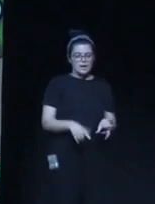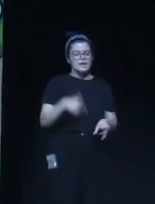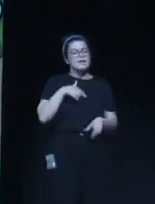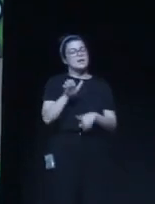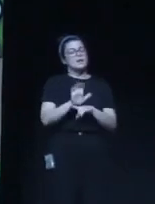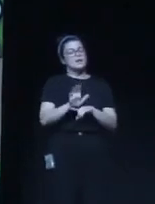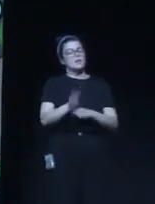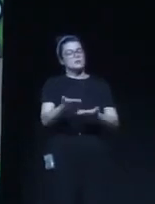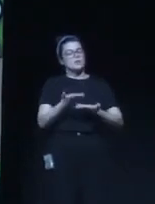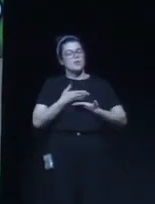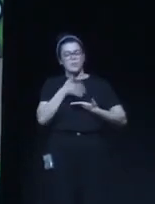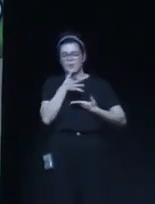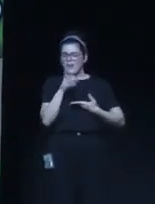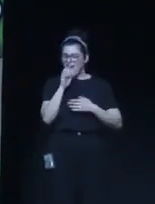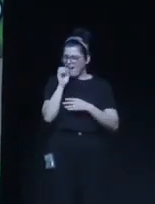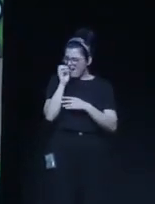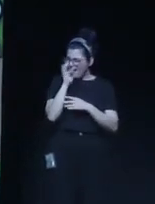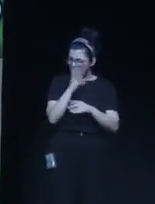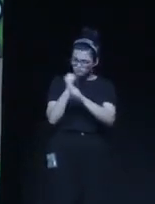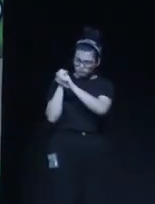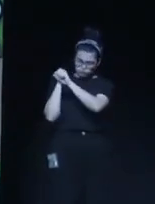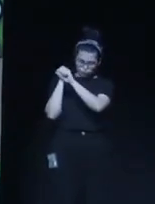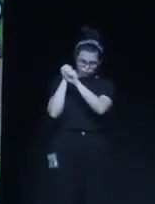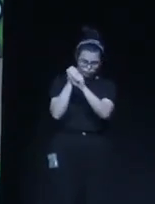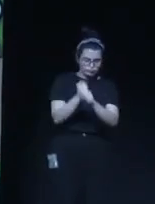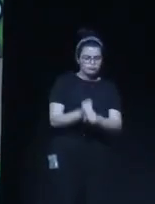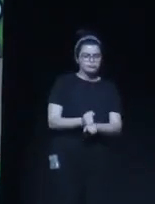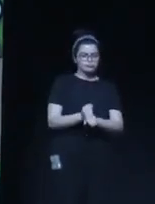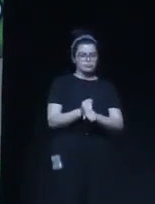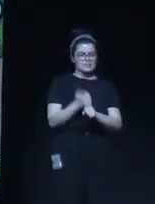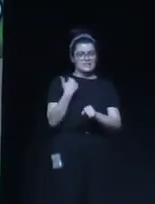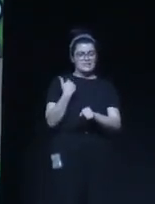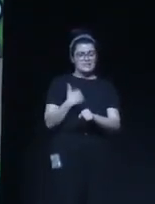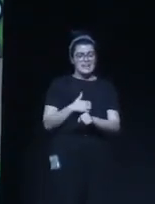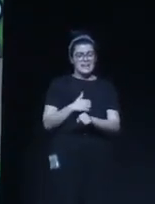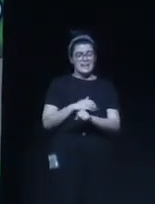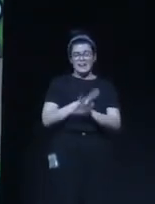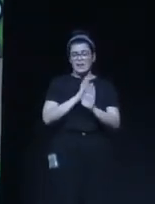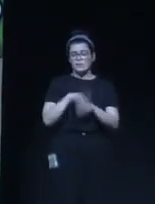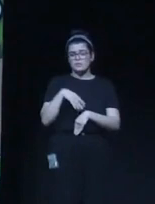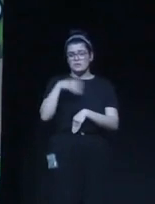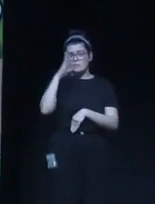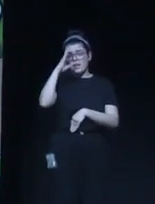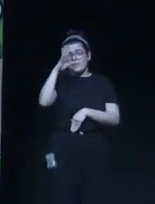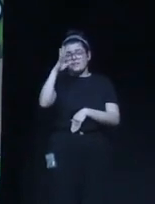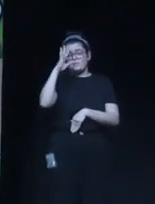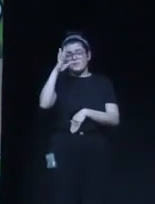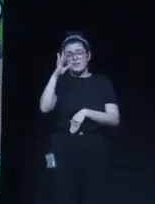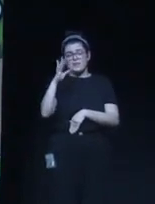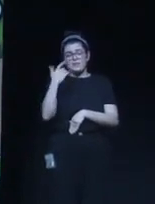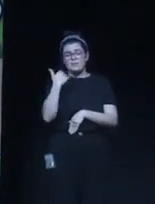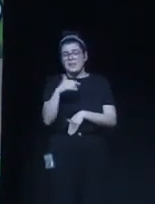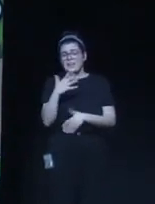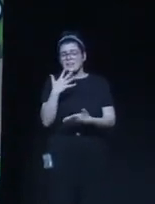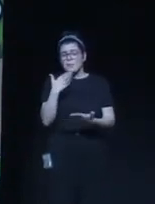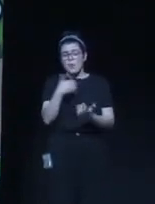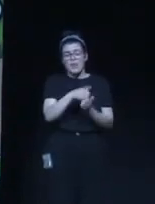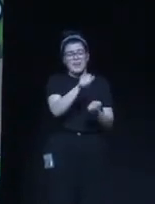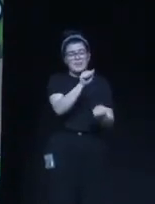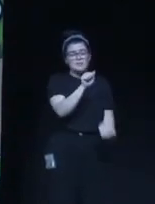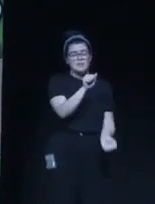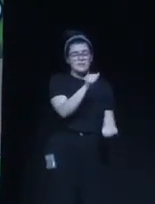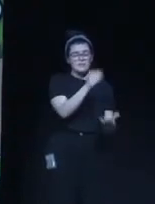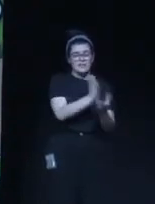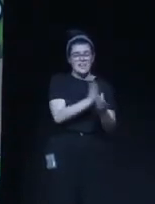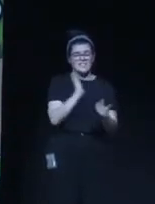tantos años y después de que nuestra última esperanza había sido este expediente sancionador